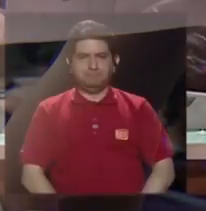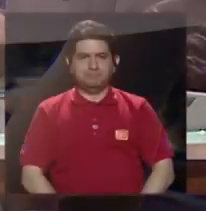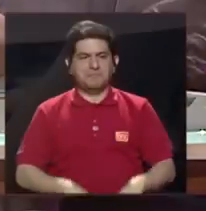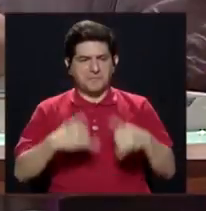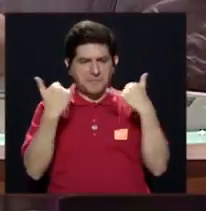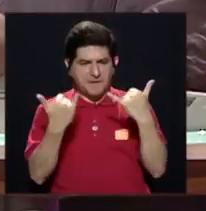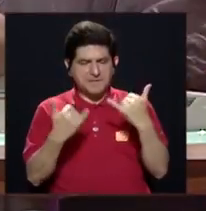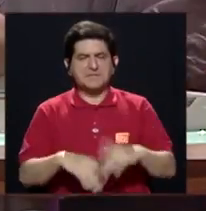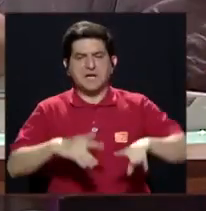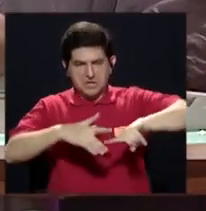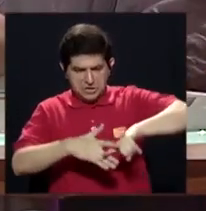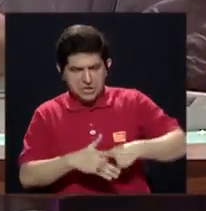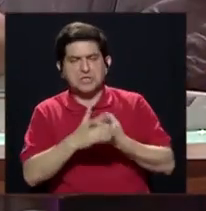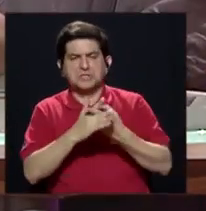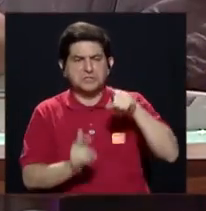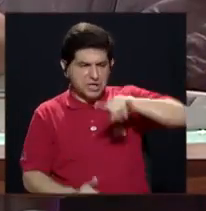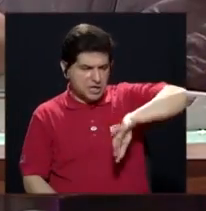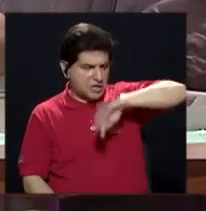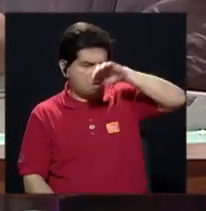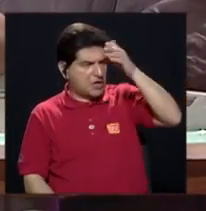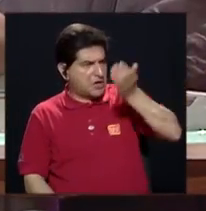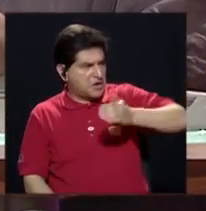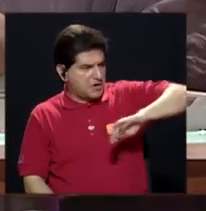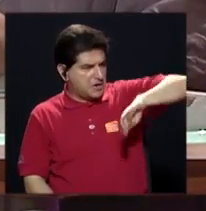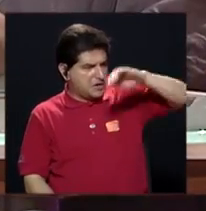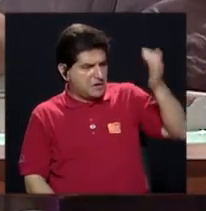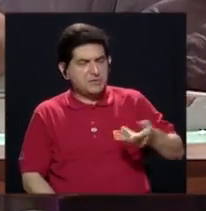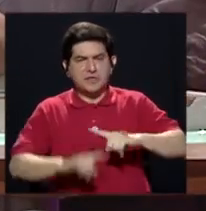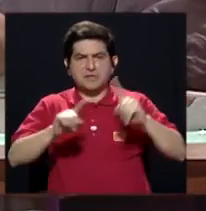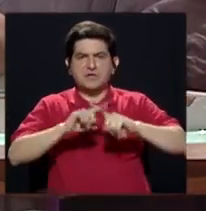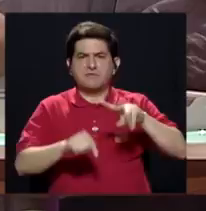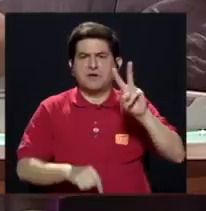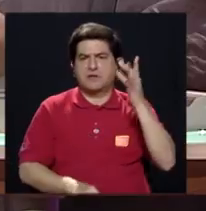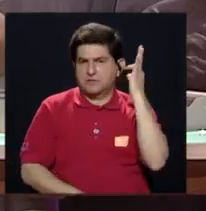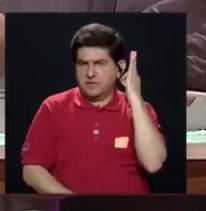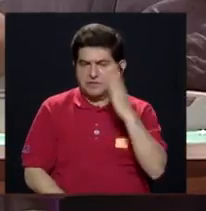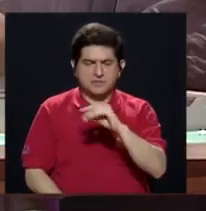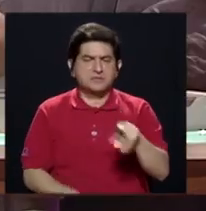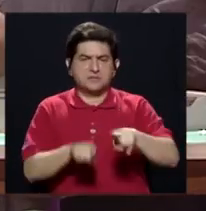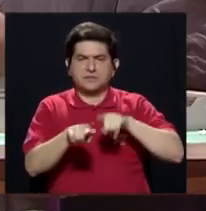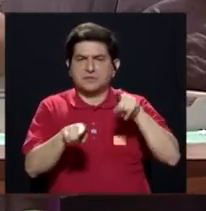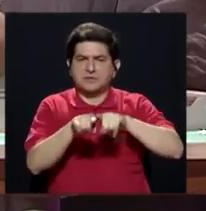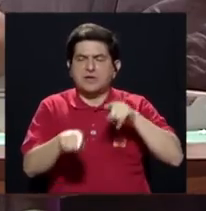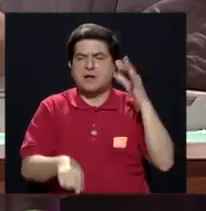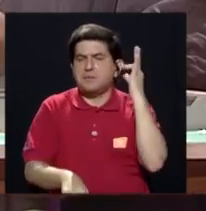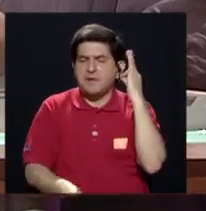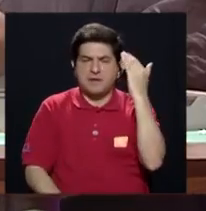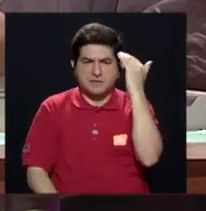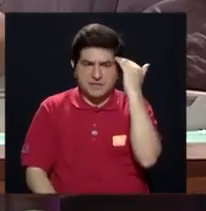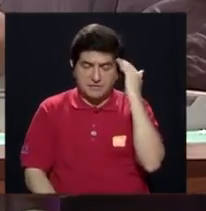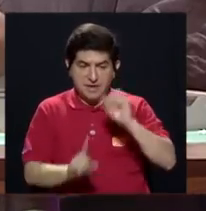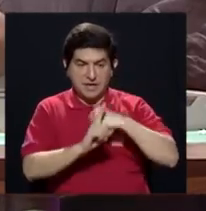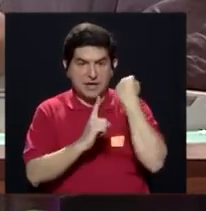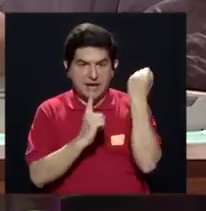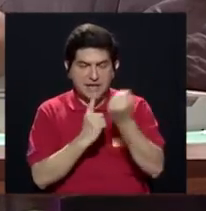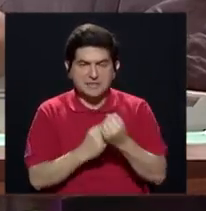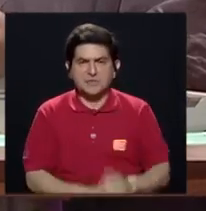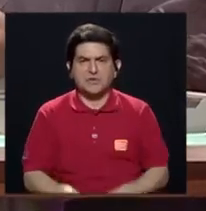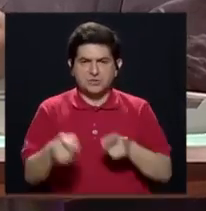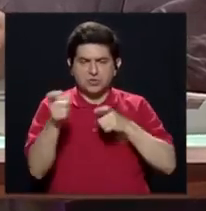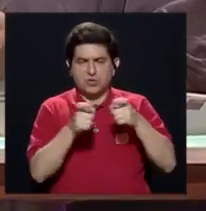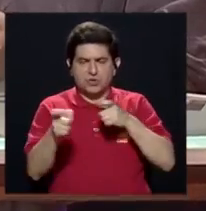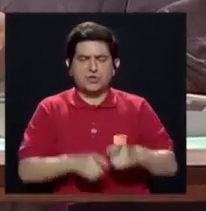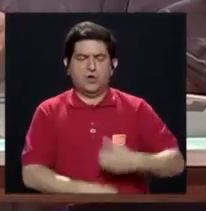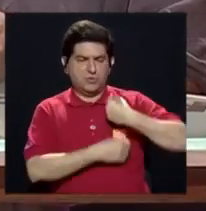Tejiendo en la montaña y varias compañeras y hermanas empiezan a conocer porque el estado de sitio en en ese momento